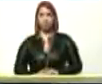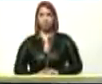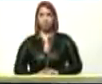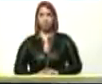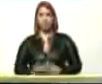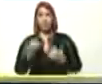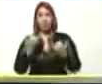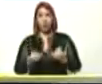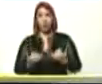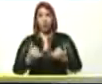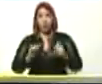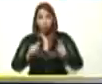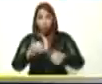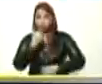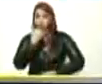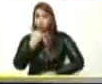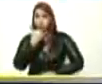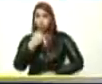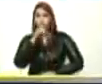ahora viene, 2022,